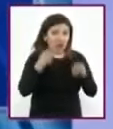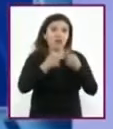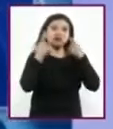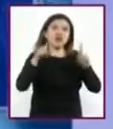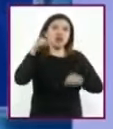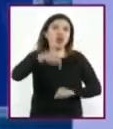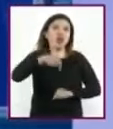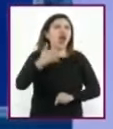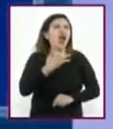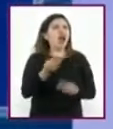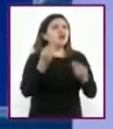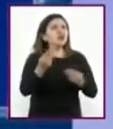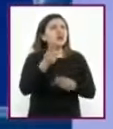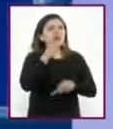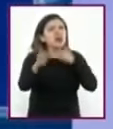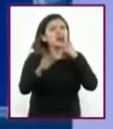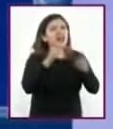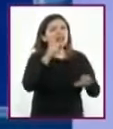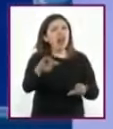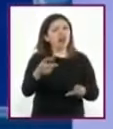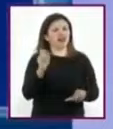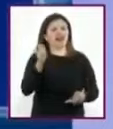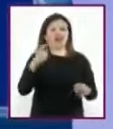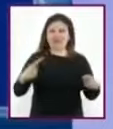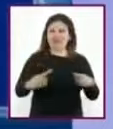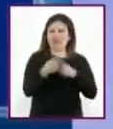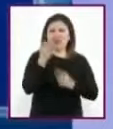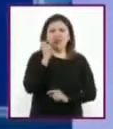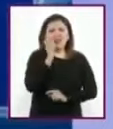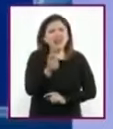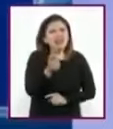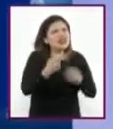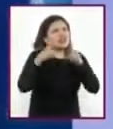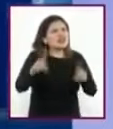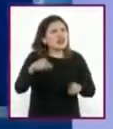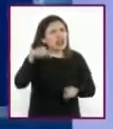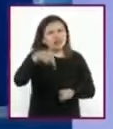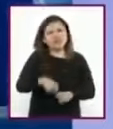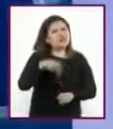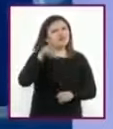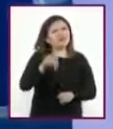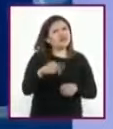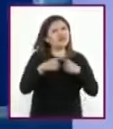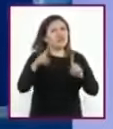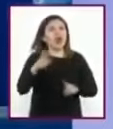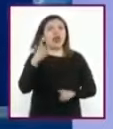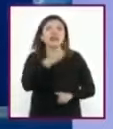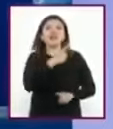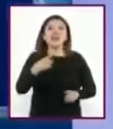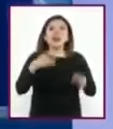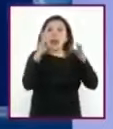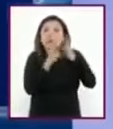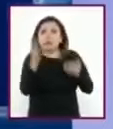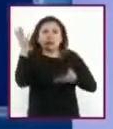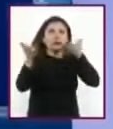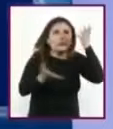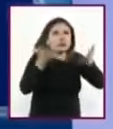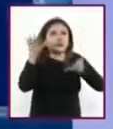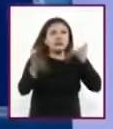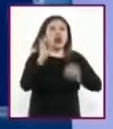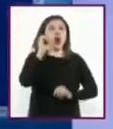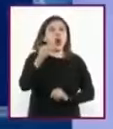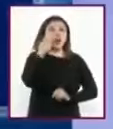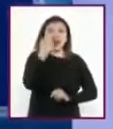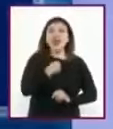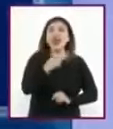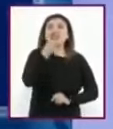porque hay muchas palabras que tienen otro significado que no tienen el de aquí. A veces tienes que explicarlo, igual si quieres